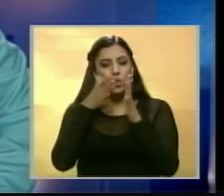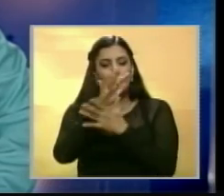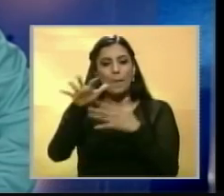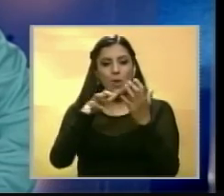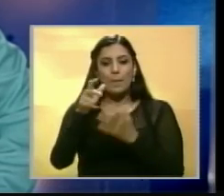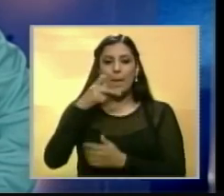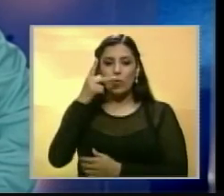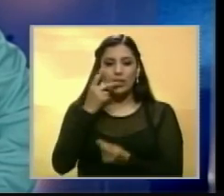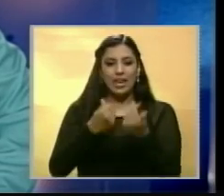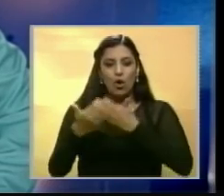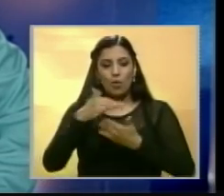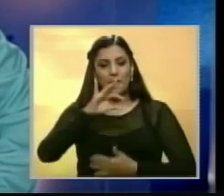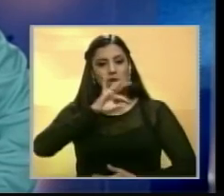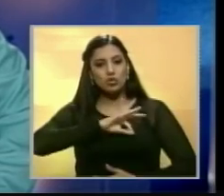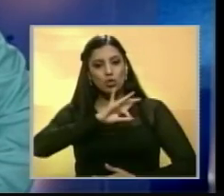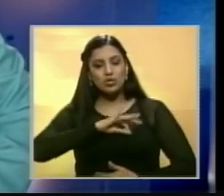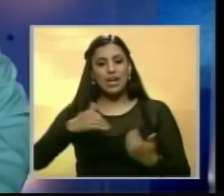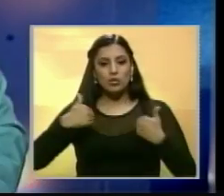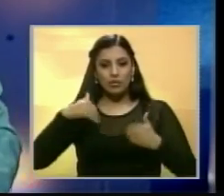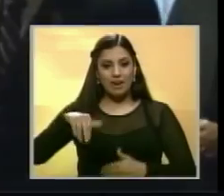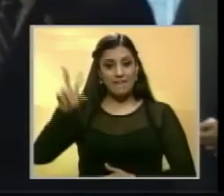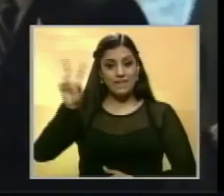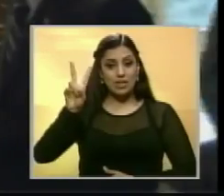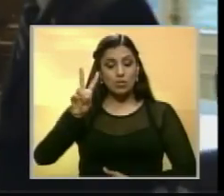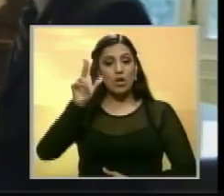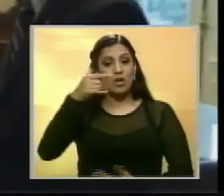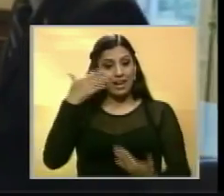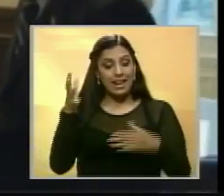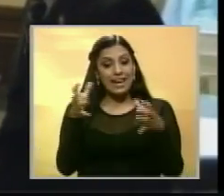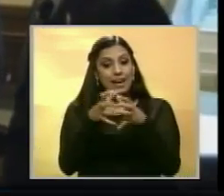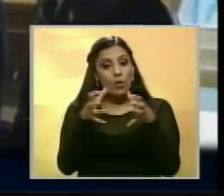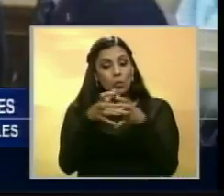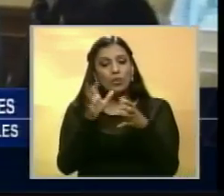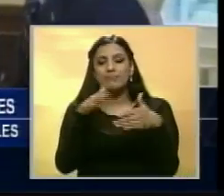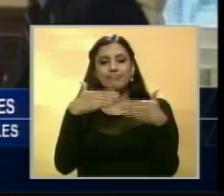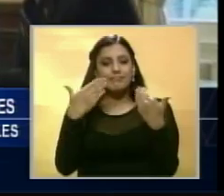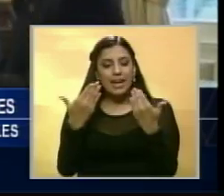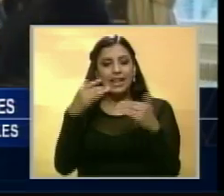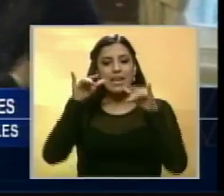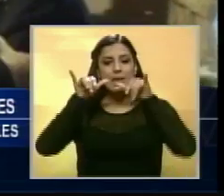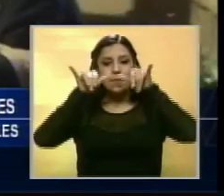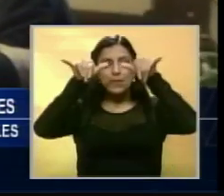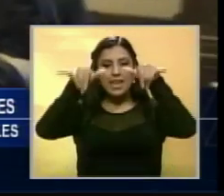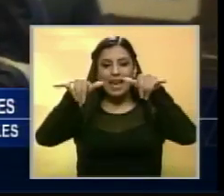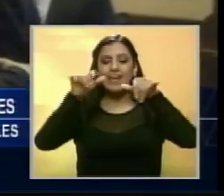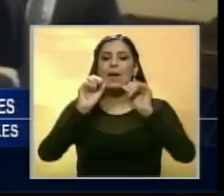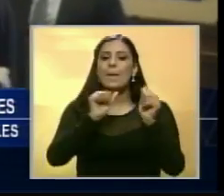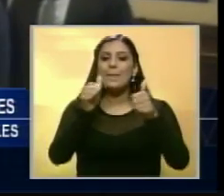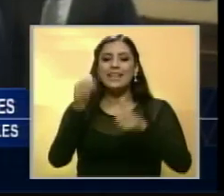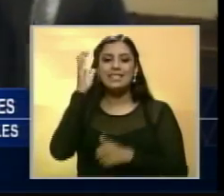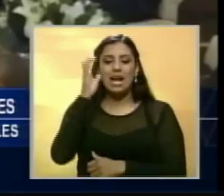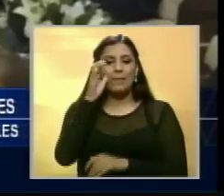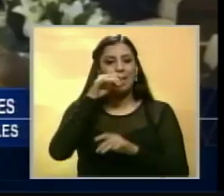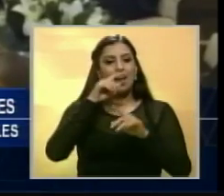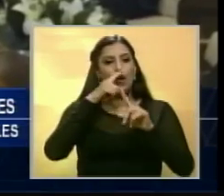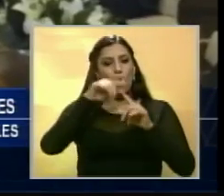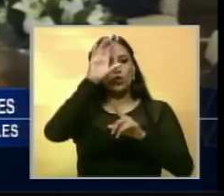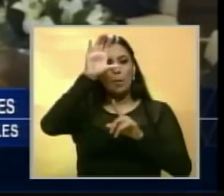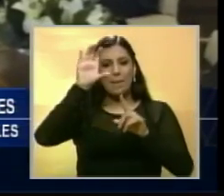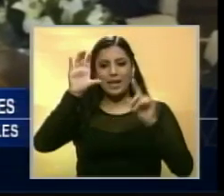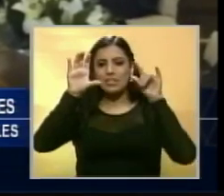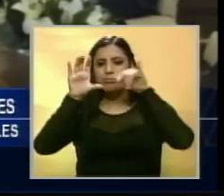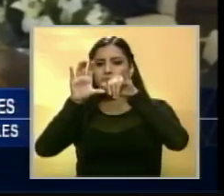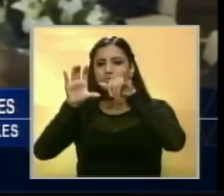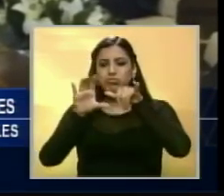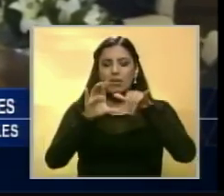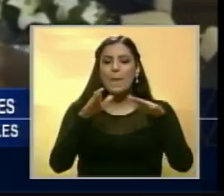crisis política, económica y social que se vive en Venezuela. Esta reunión se da como parte de la gira que emprendió Capriles por varios países de Sudamérica